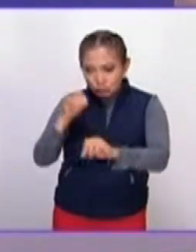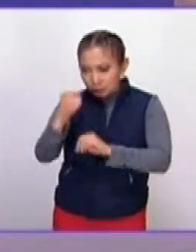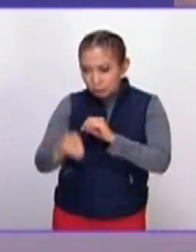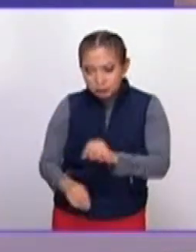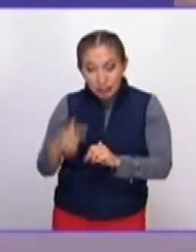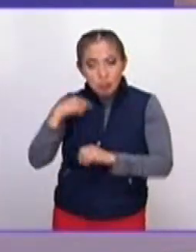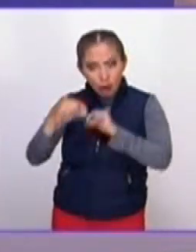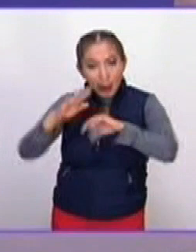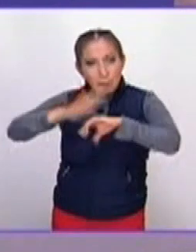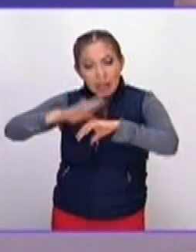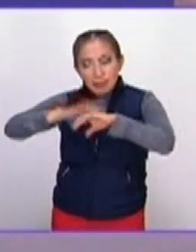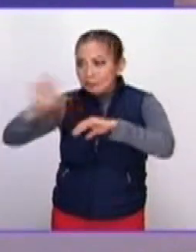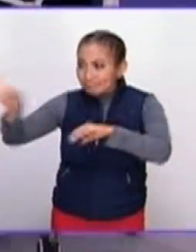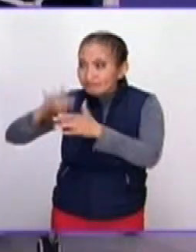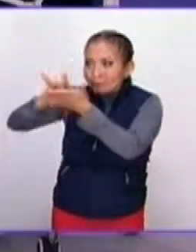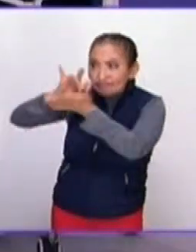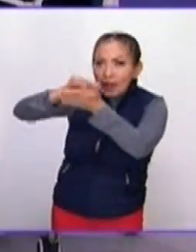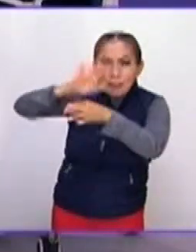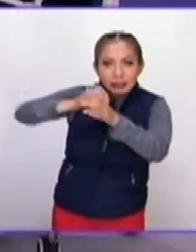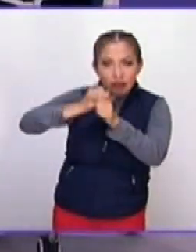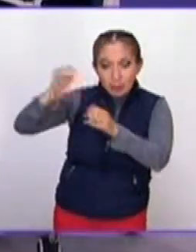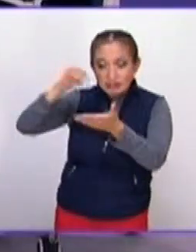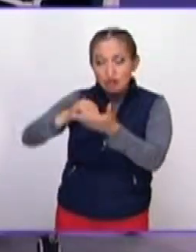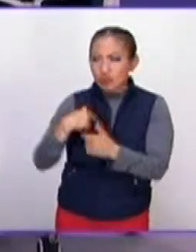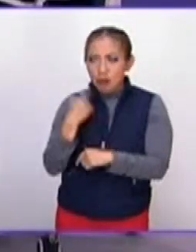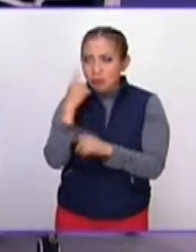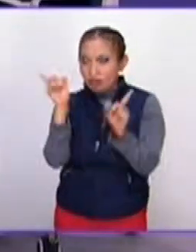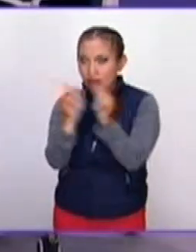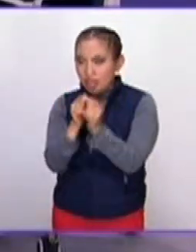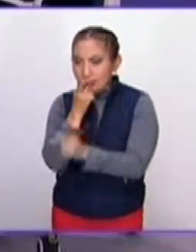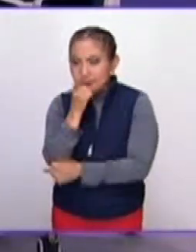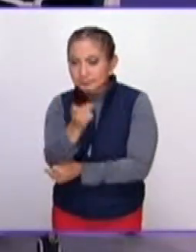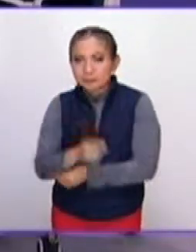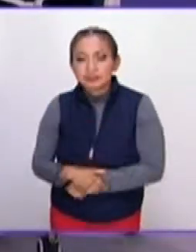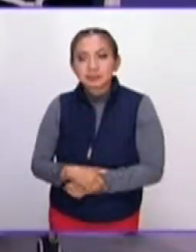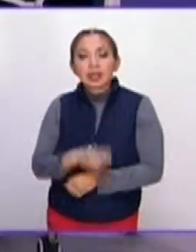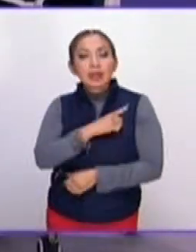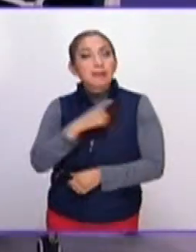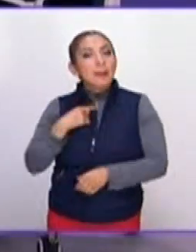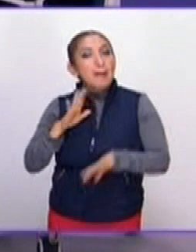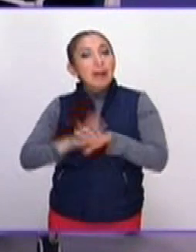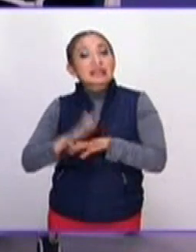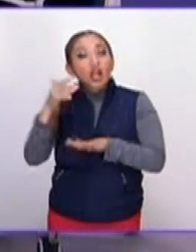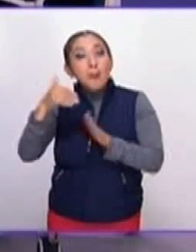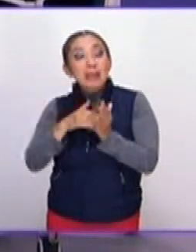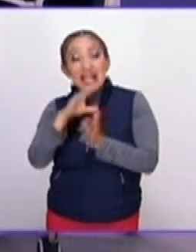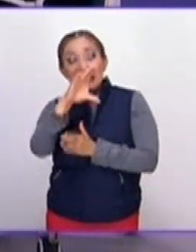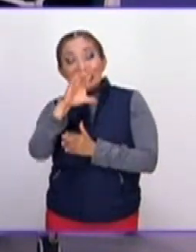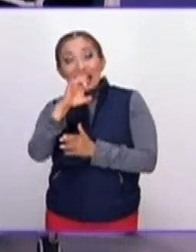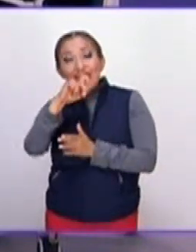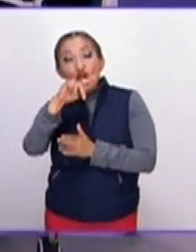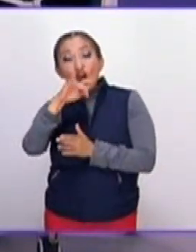irse desarrollando conforme vayamos registrando. Nada más quiero comentar que debemos de tener más de 5,000 cenotes